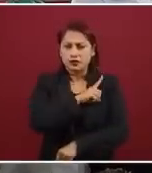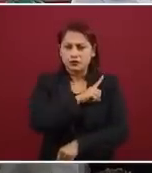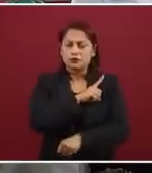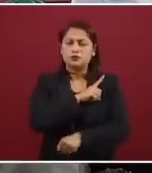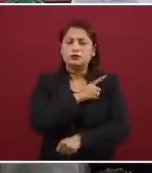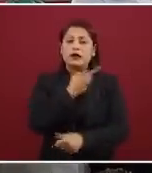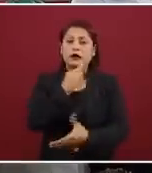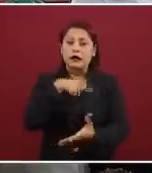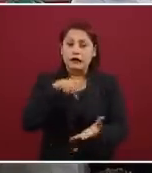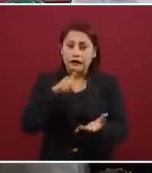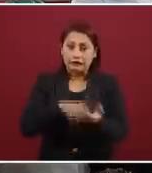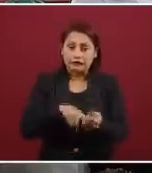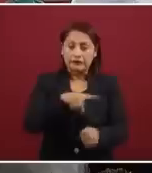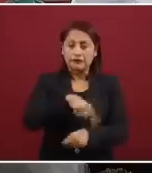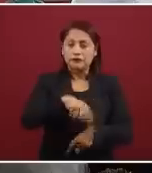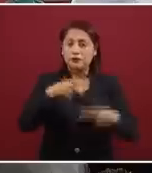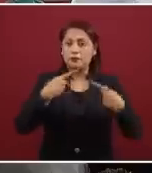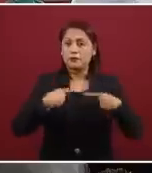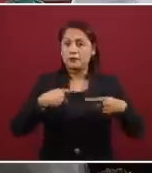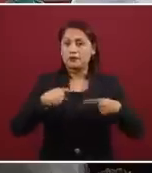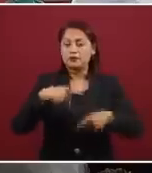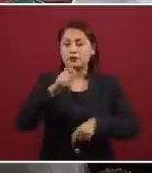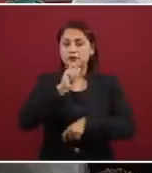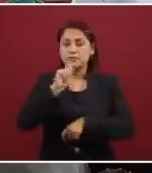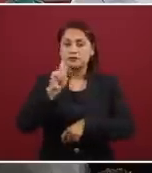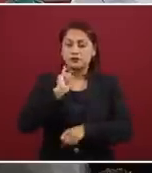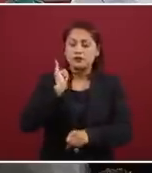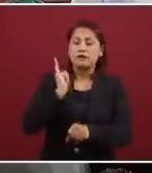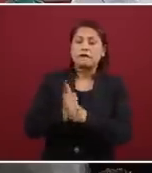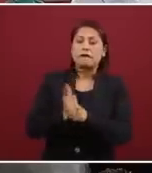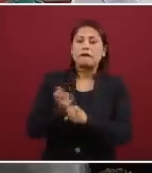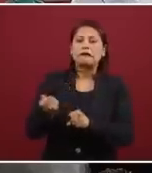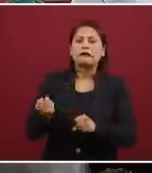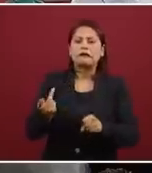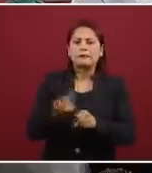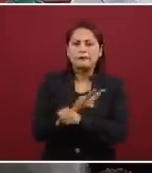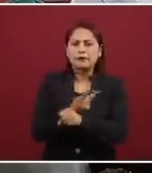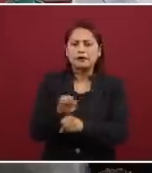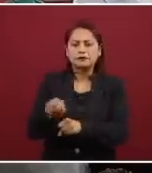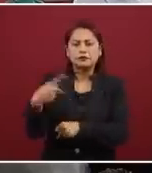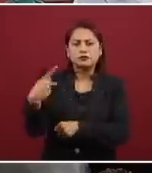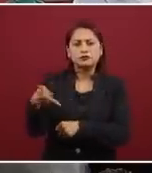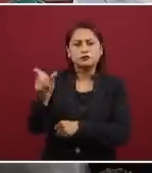reconocer tempranamente los factores de riesgo, los determinantes sociales,